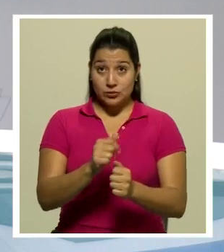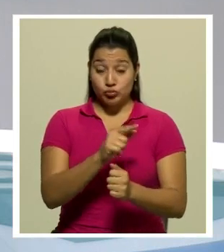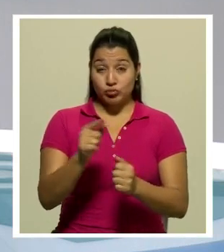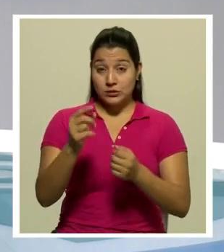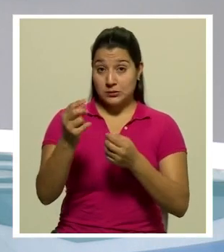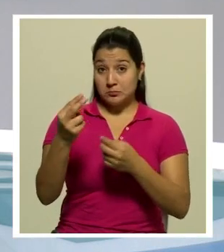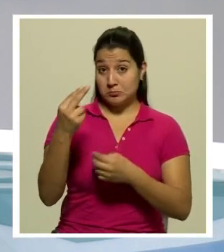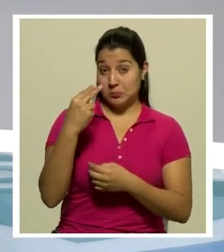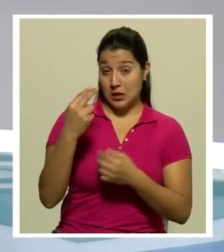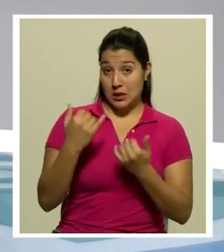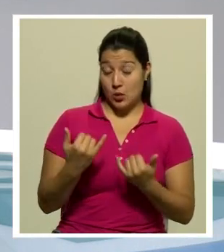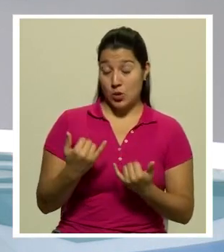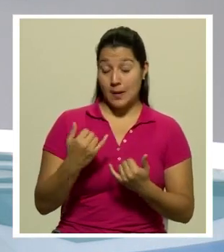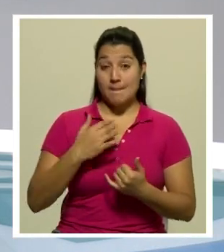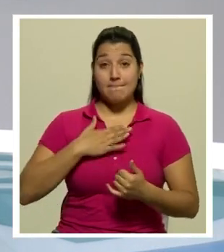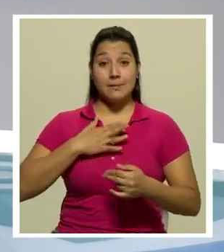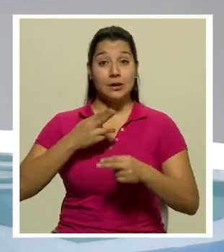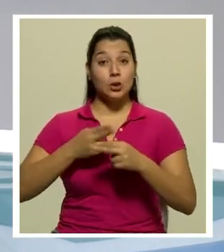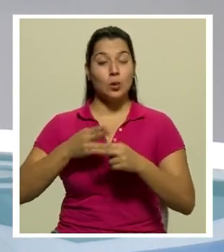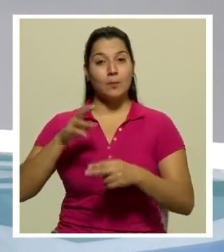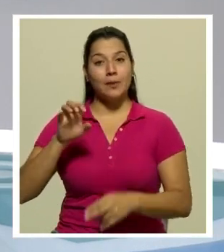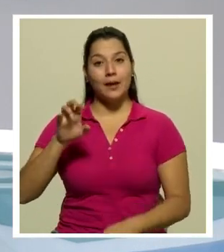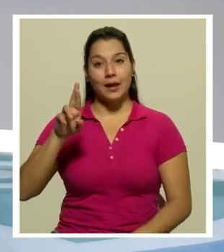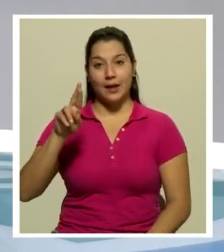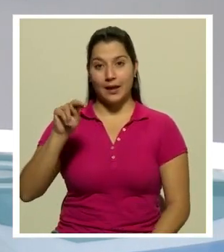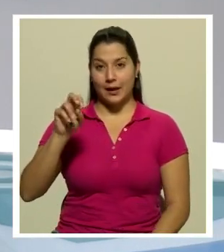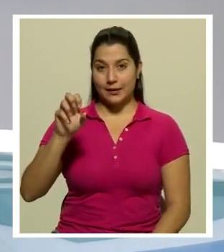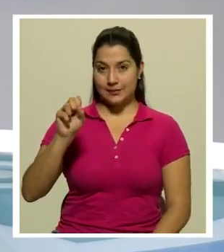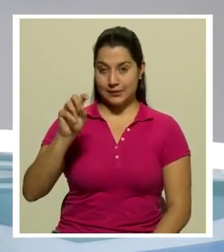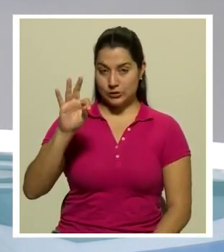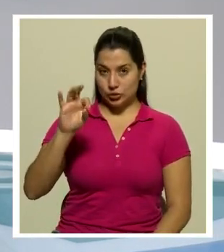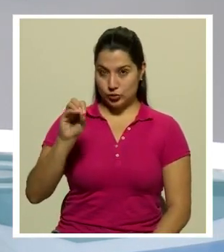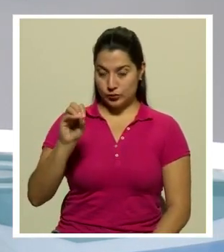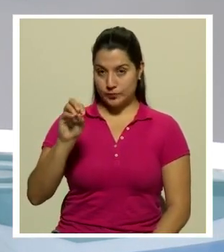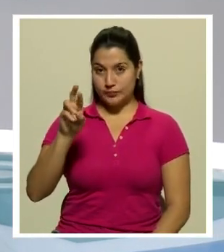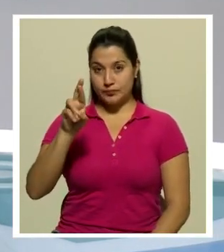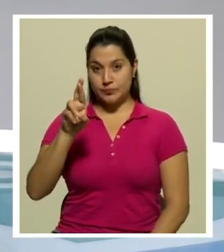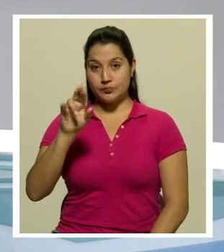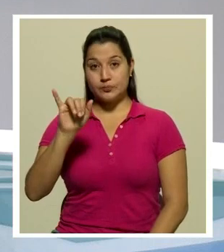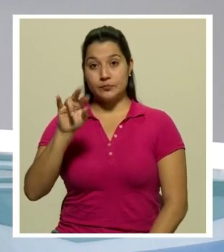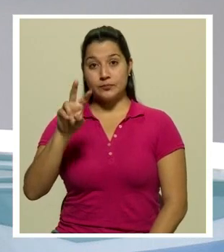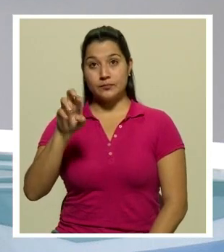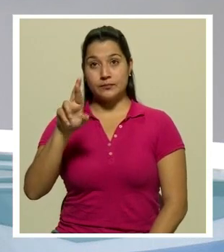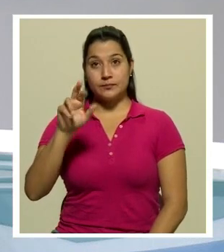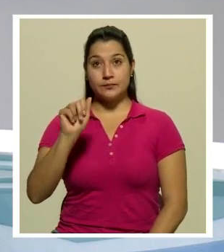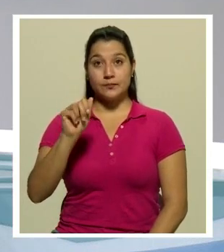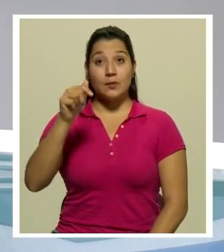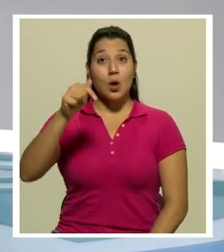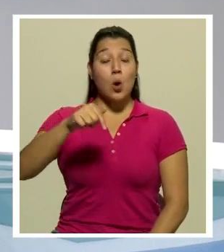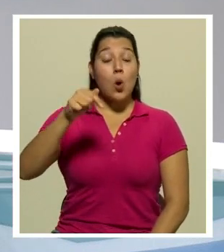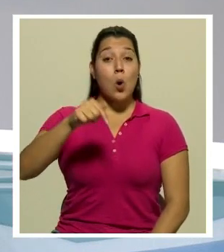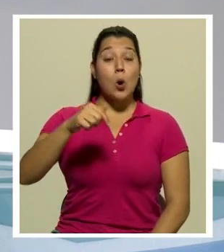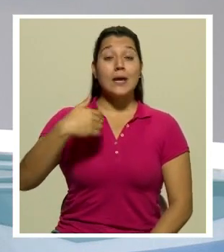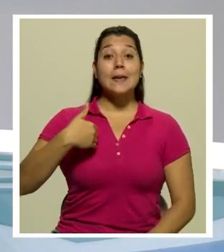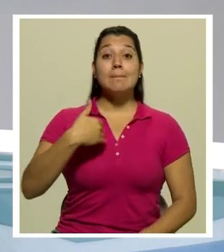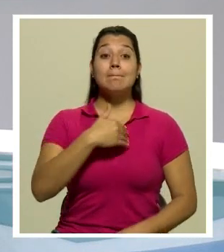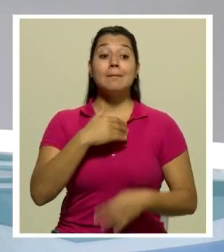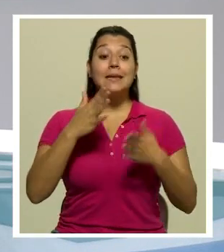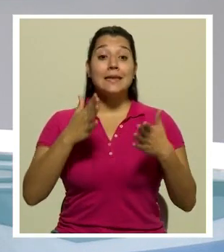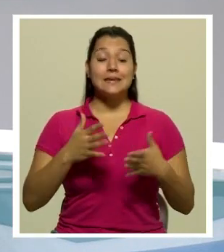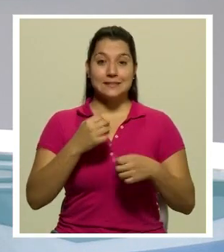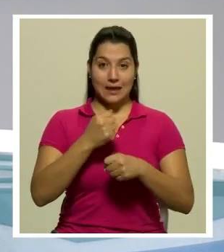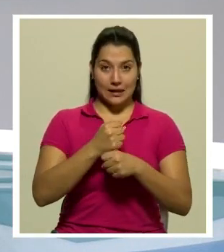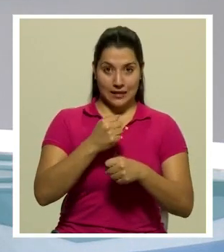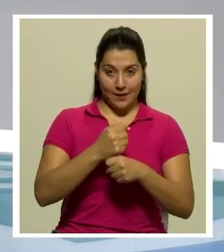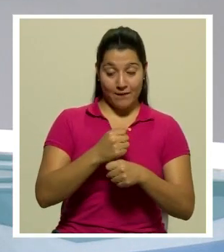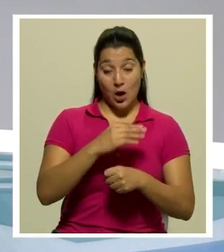con nosotros. Soy Ernesto Rivera. Hoy la ministra de Trabajo y